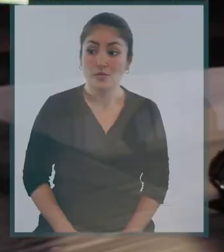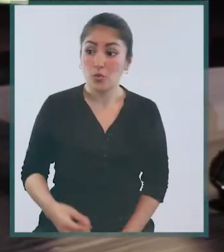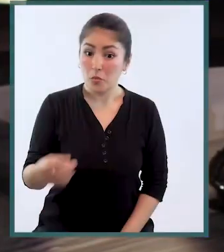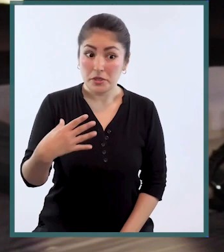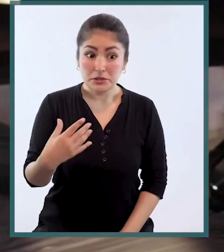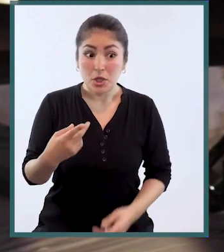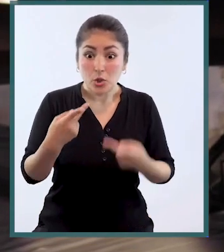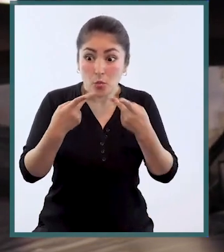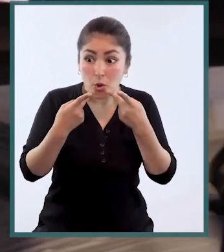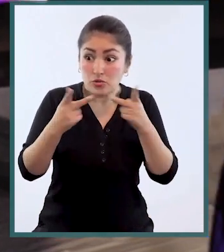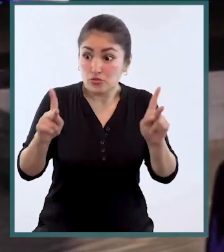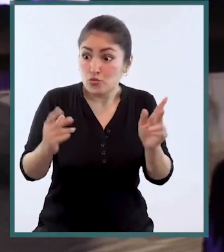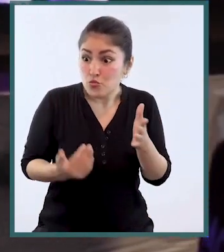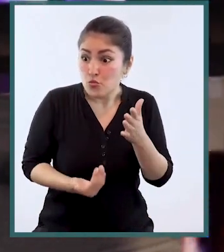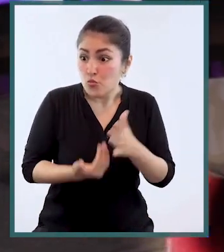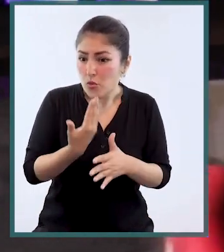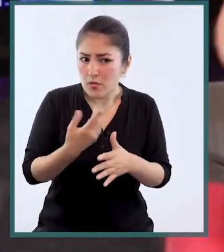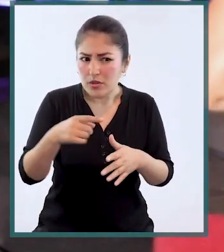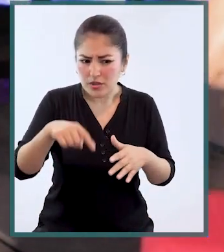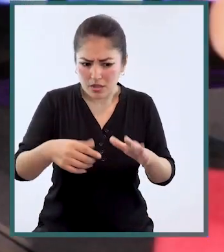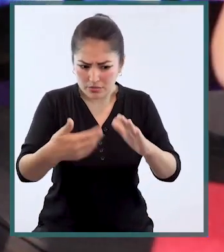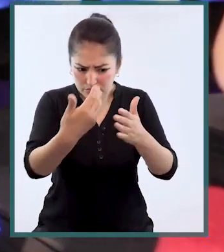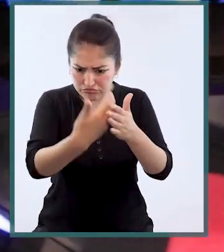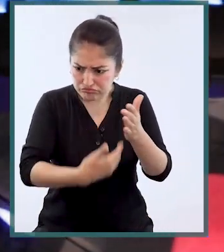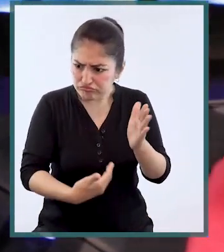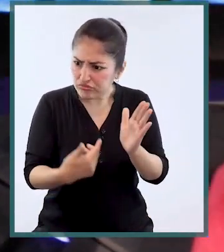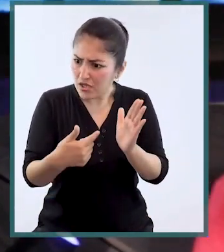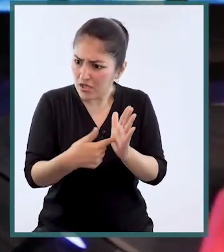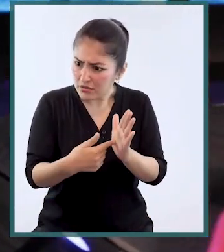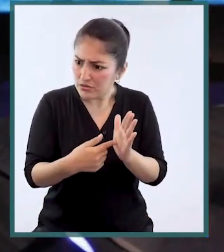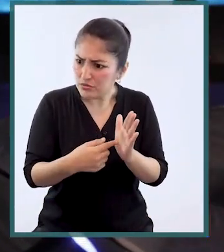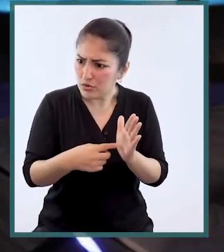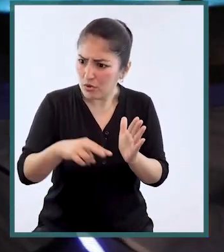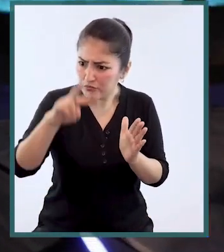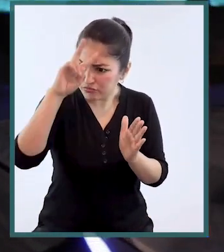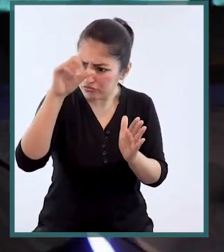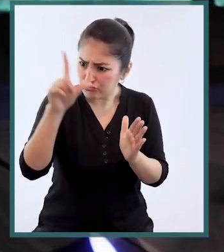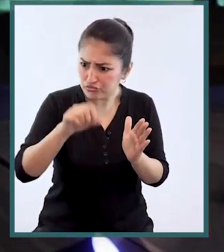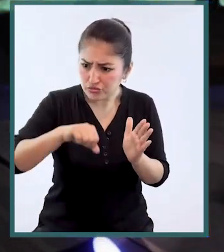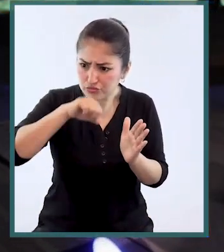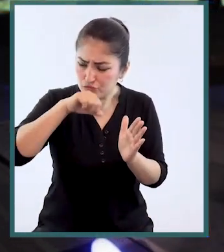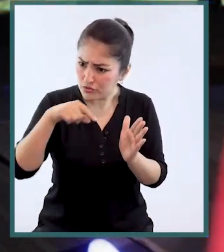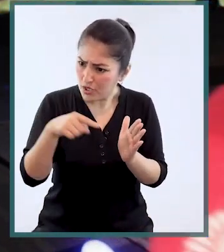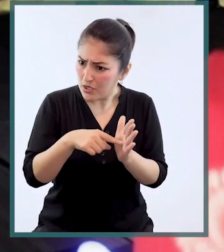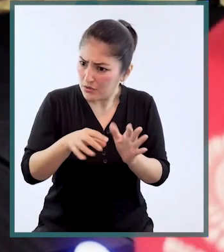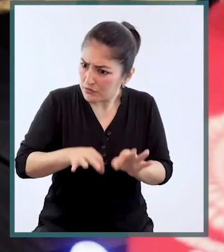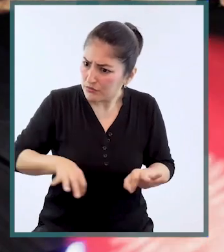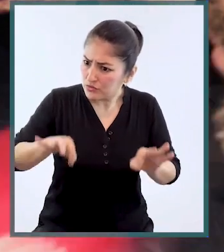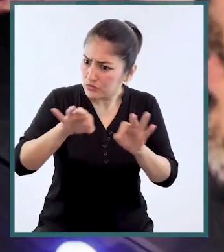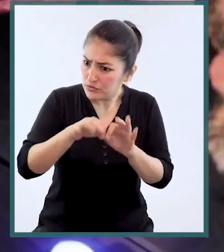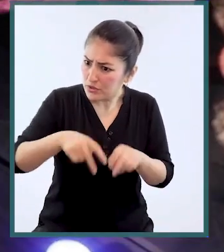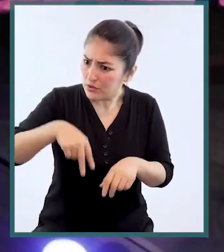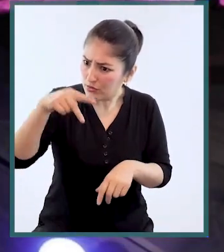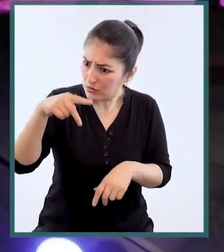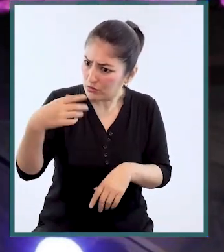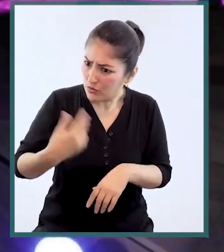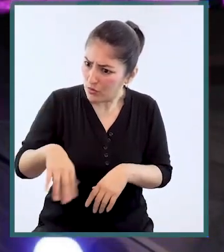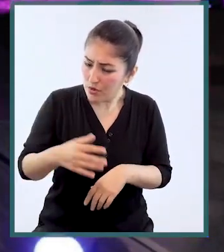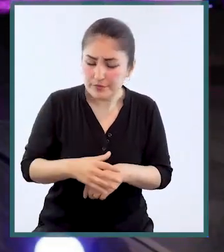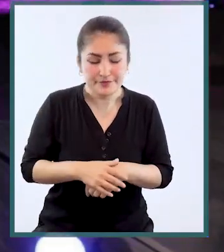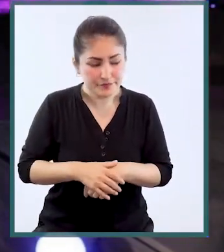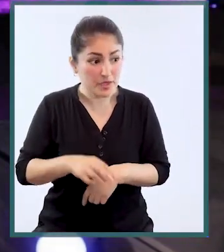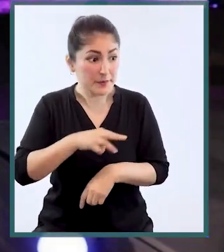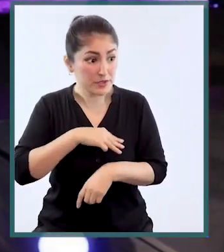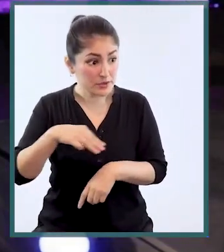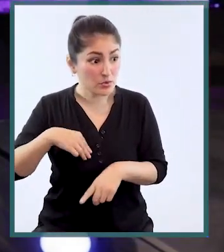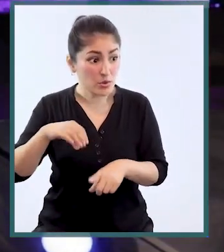Nos trajiste la novedad de que ha sido declarado Patrimonio Cultural de la Nación el acto de instalación de la Corte de Justicia del Norte. Efectivamente, el